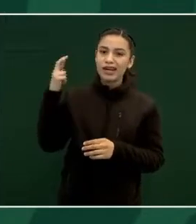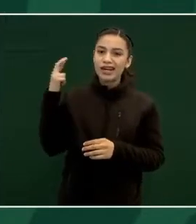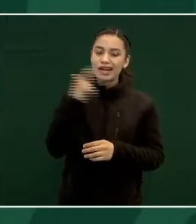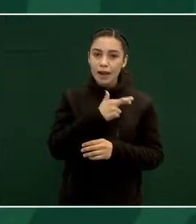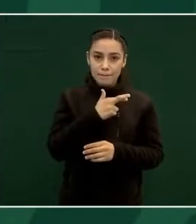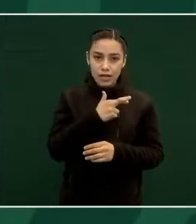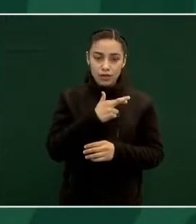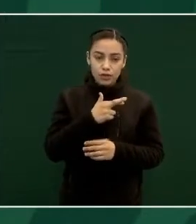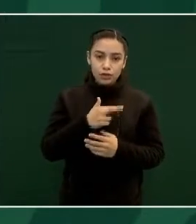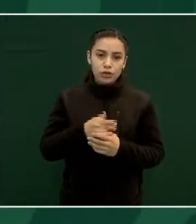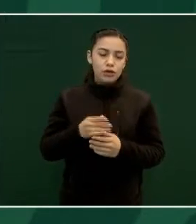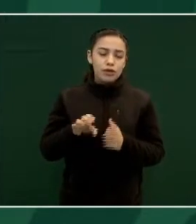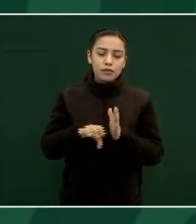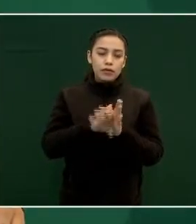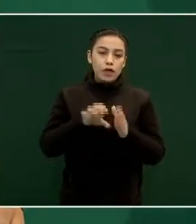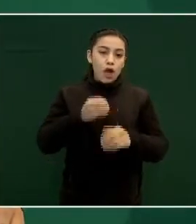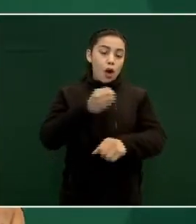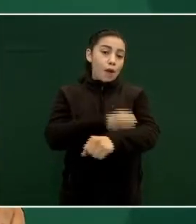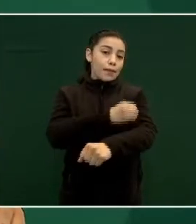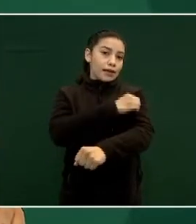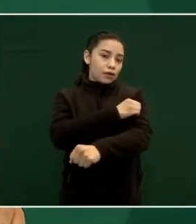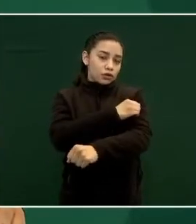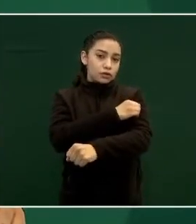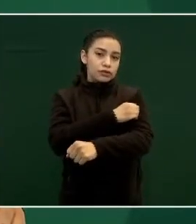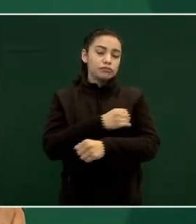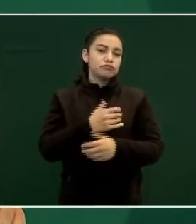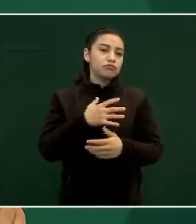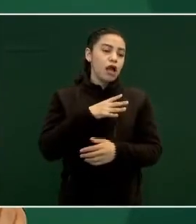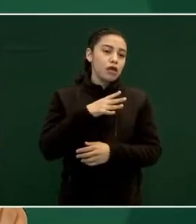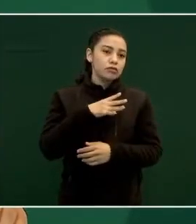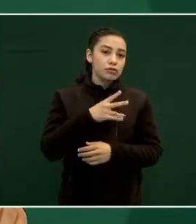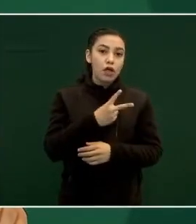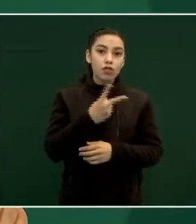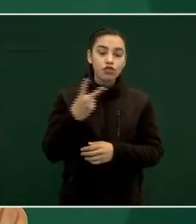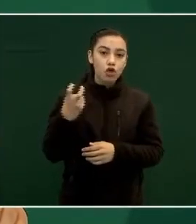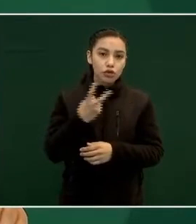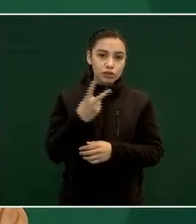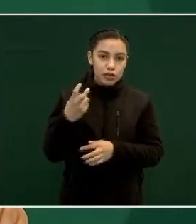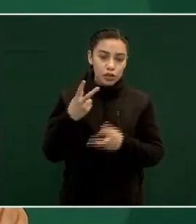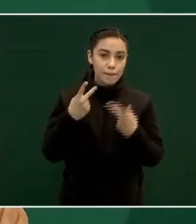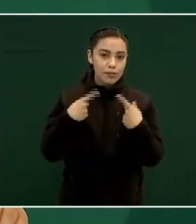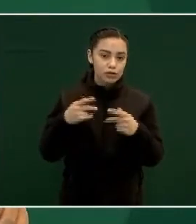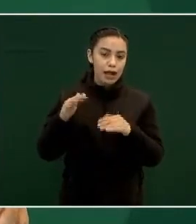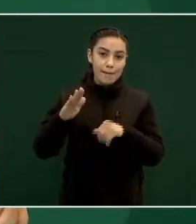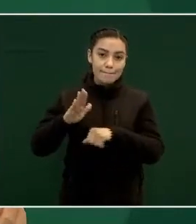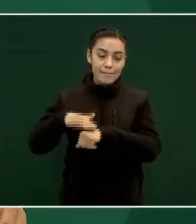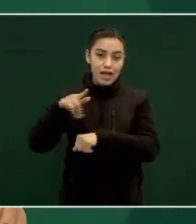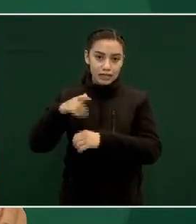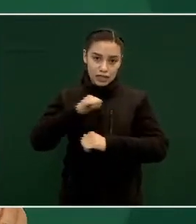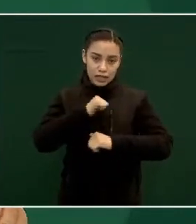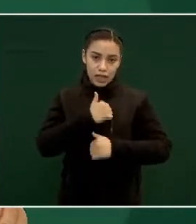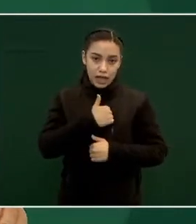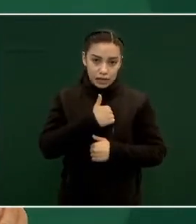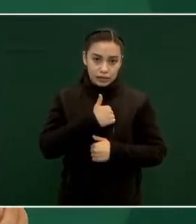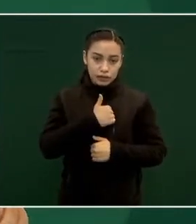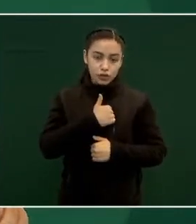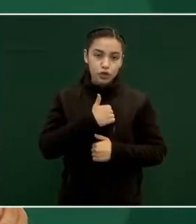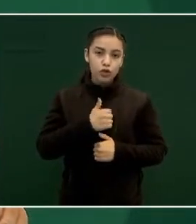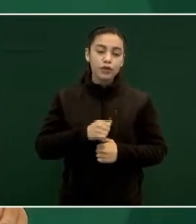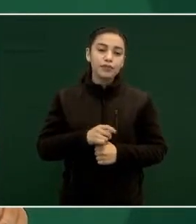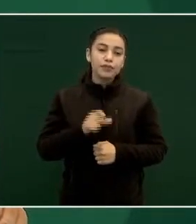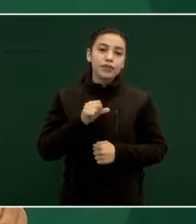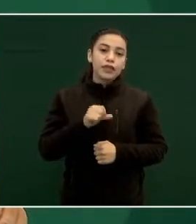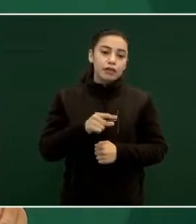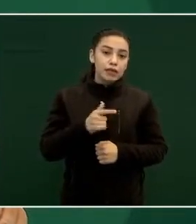tenemos 200 elementos adicionales del Ejército, tenemos 50 elementos